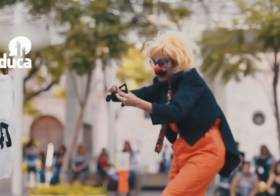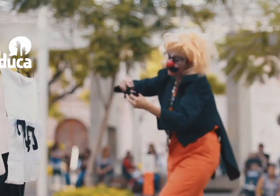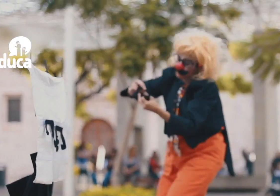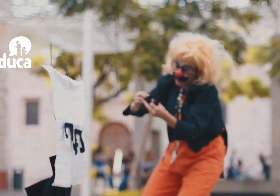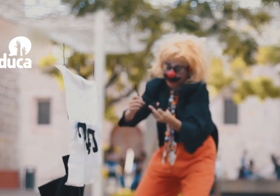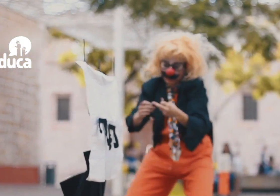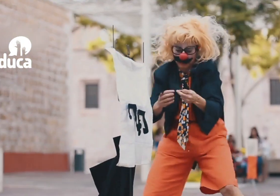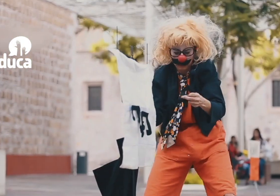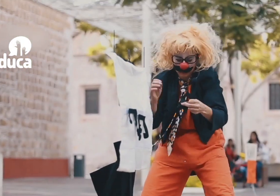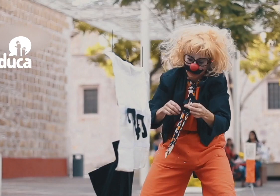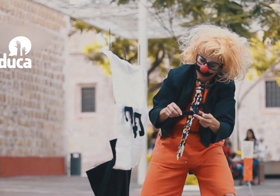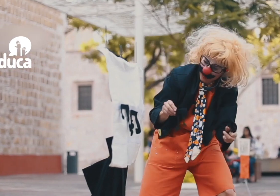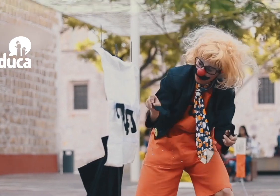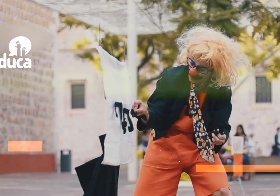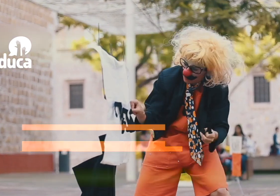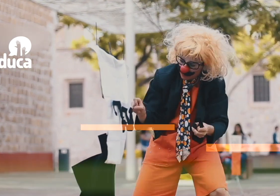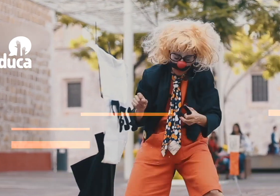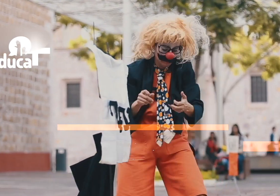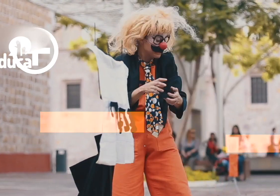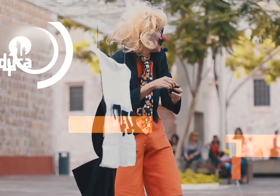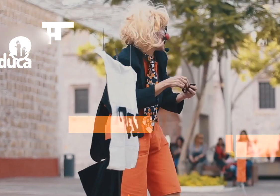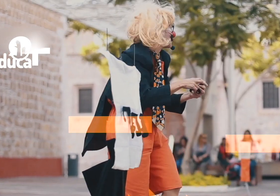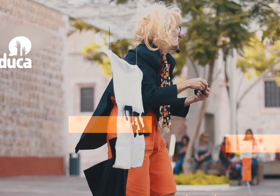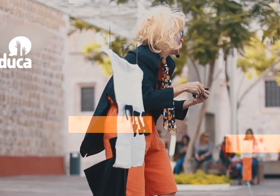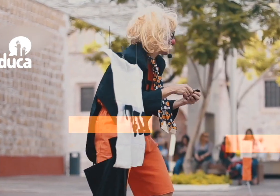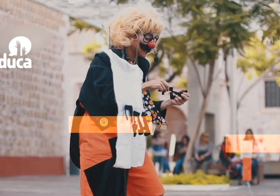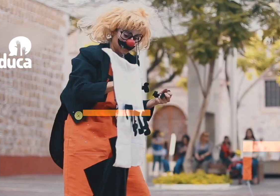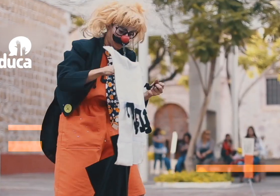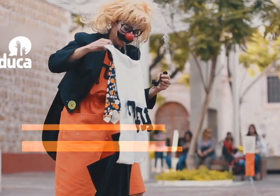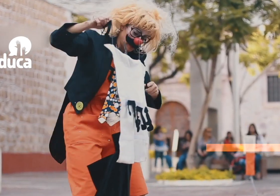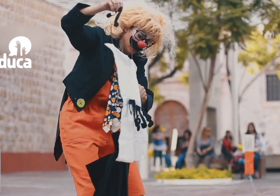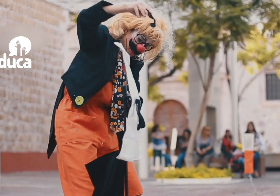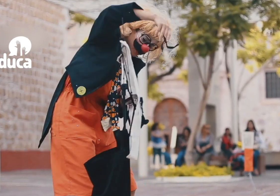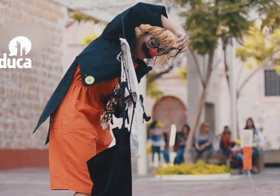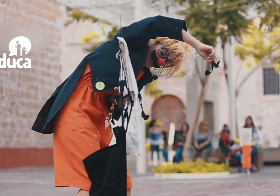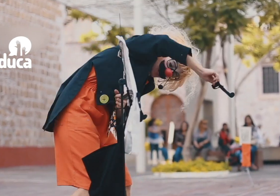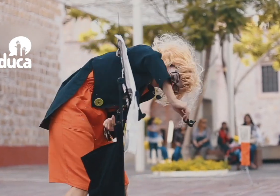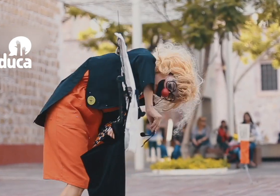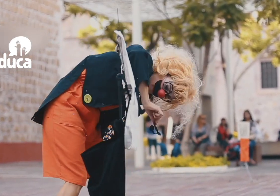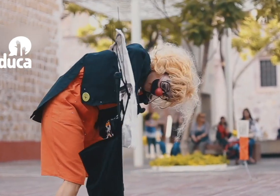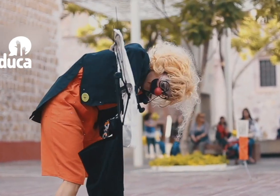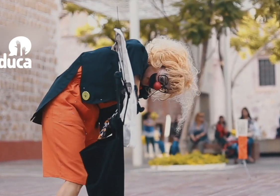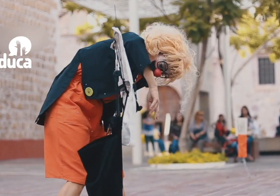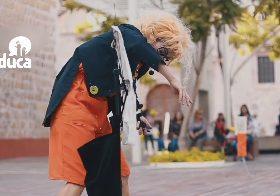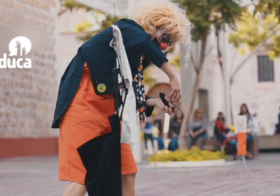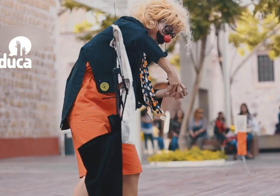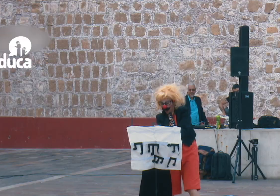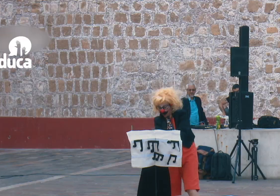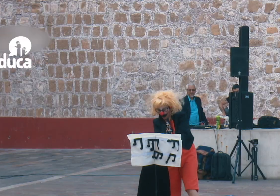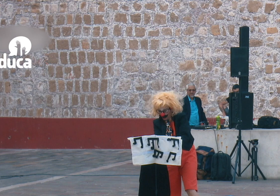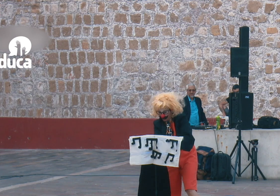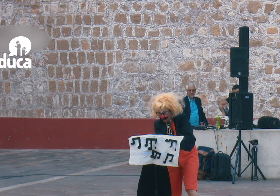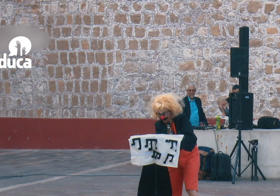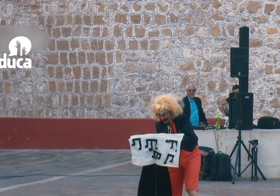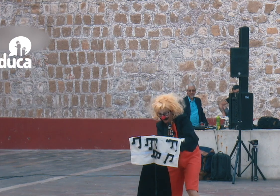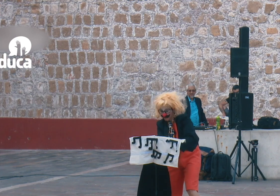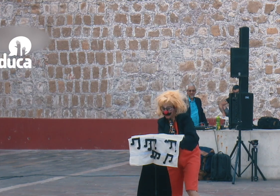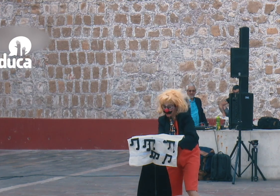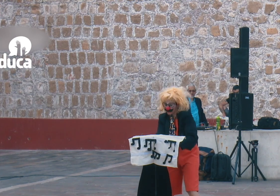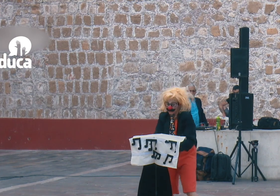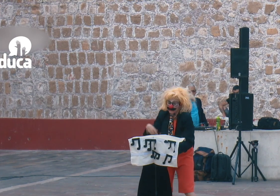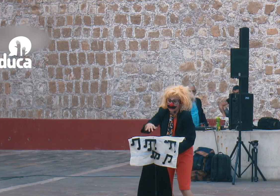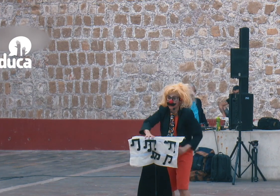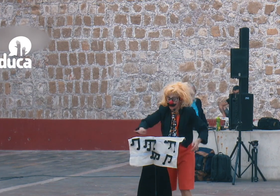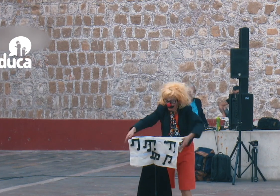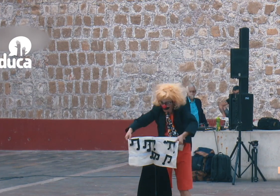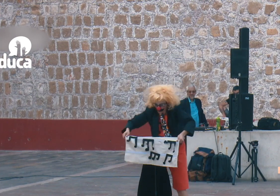en Mondo sufrió este tipo de cosas de cambiarle el final, ¿no? Y volverla más trágica. ¿Pero por qué? Porque en ese momento que